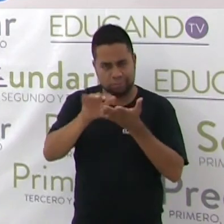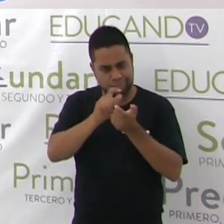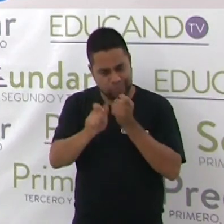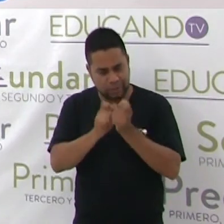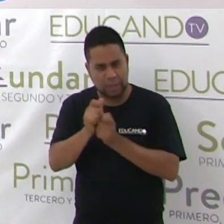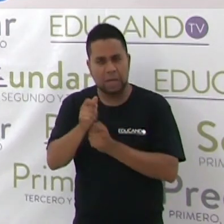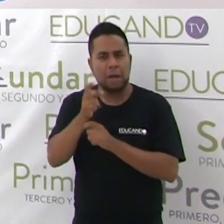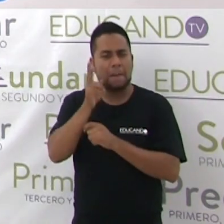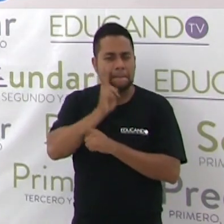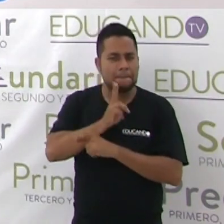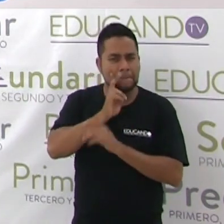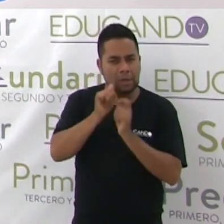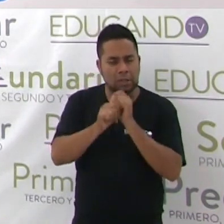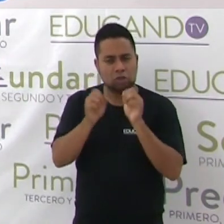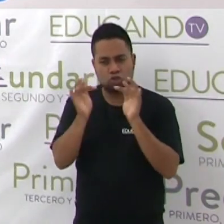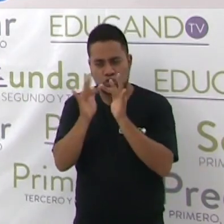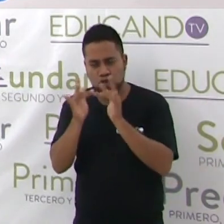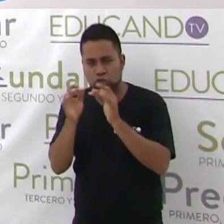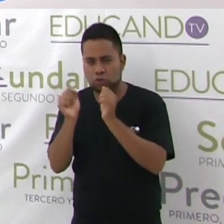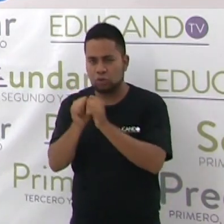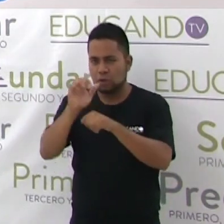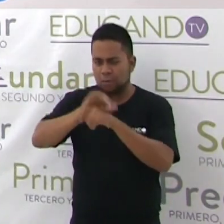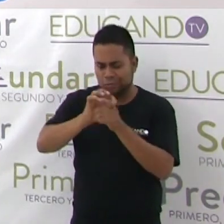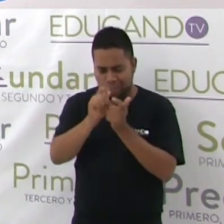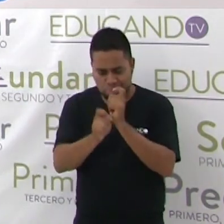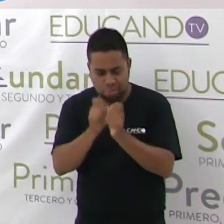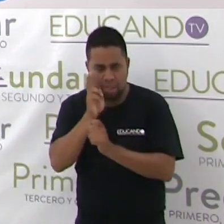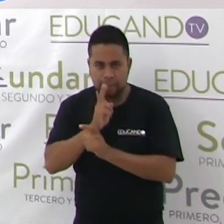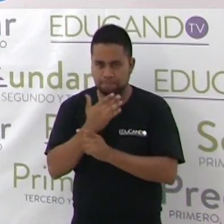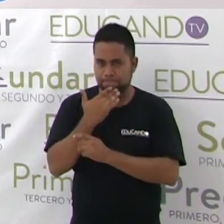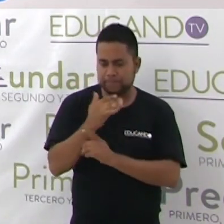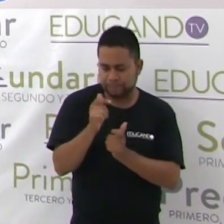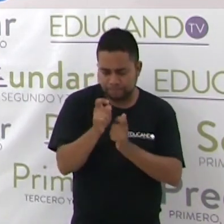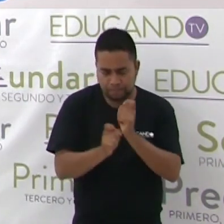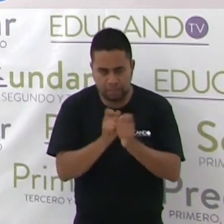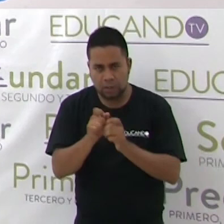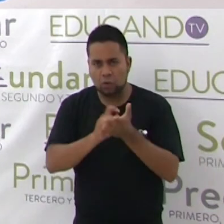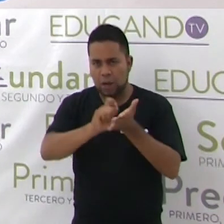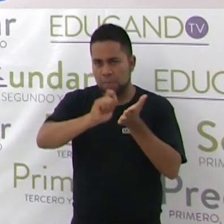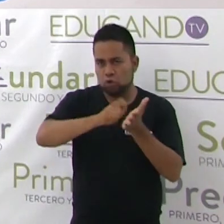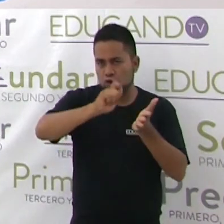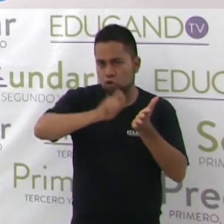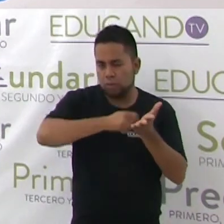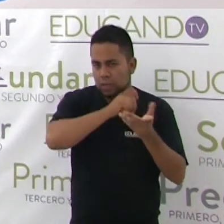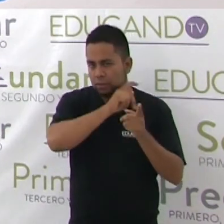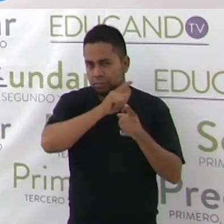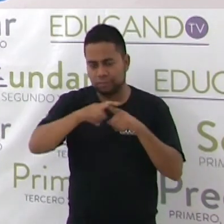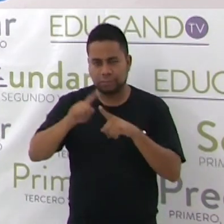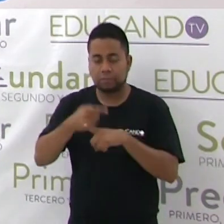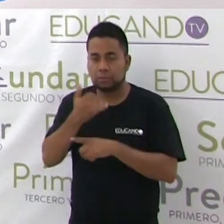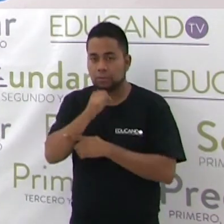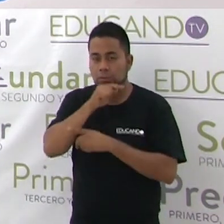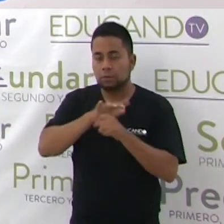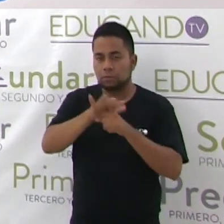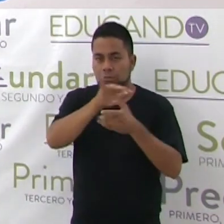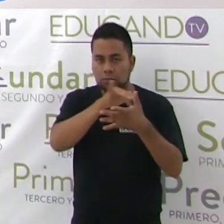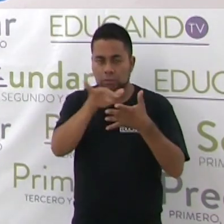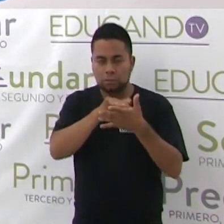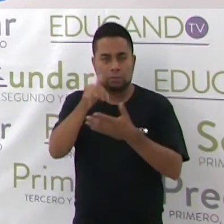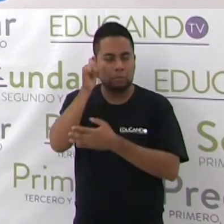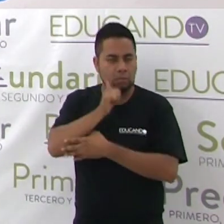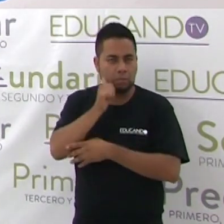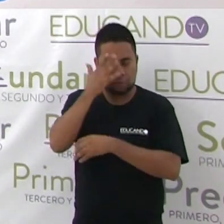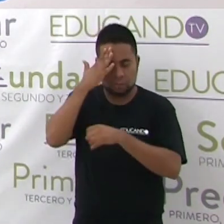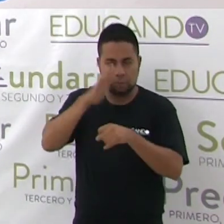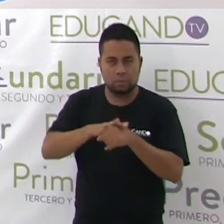estén platicando o chateando con sus amigos. Practiquen la ortografía y también la lectura. No se les